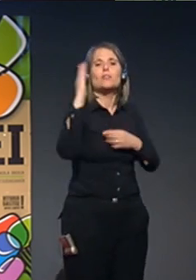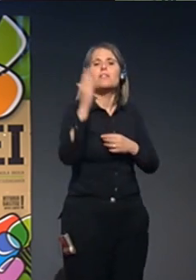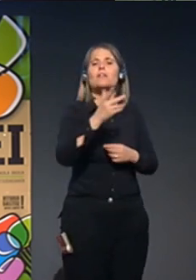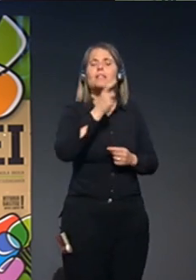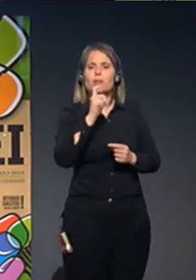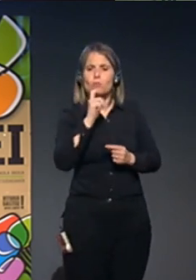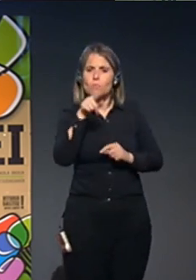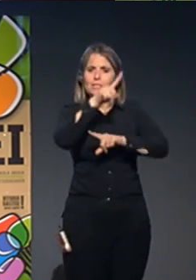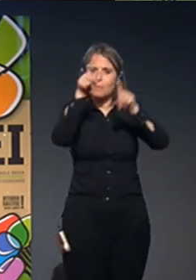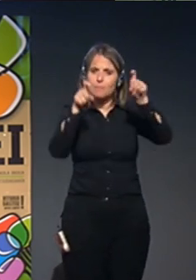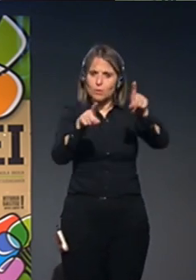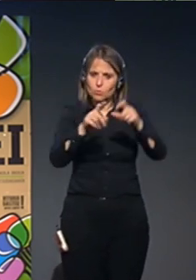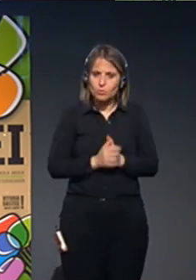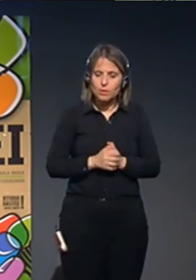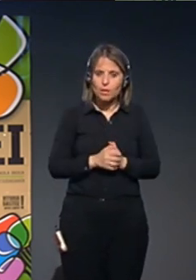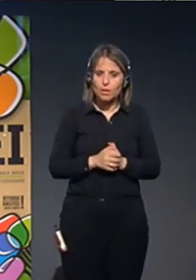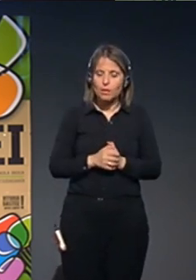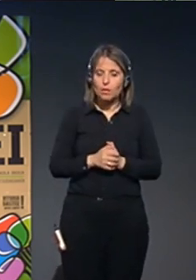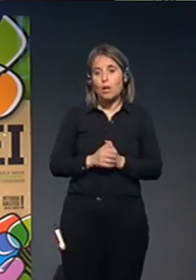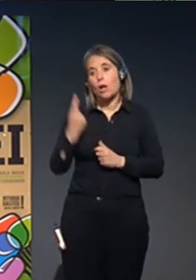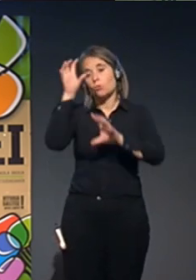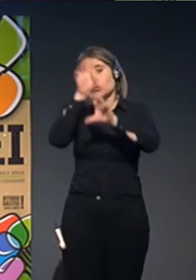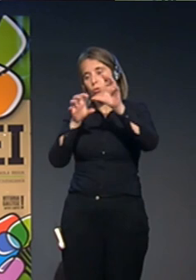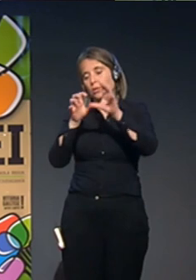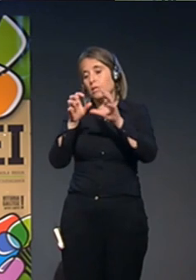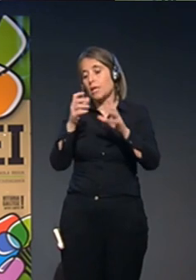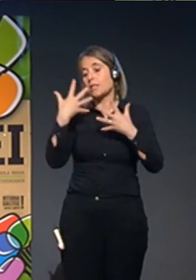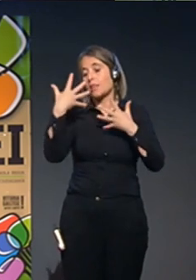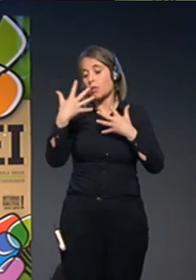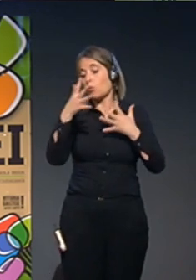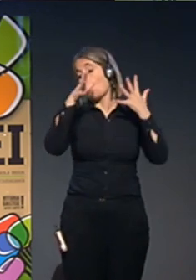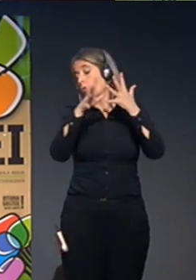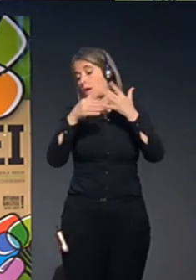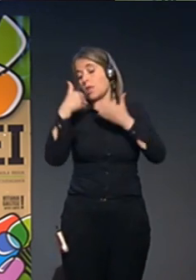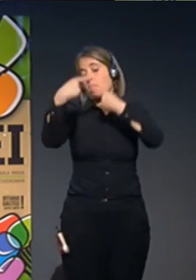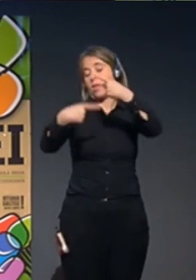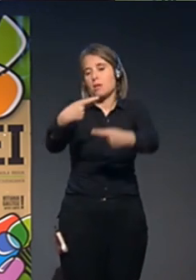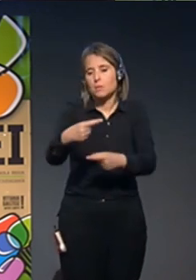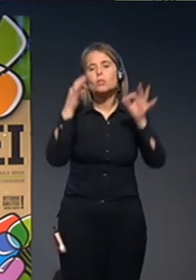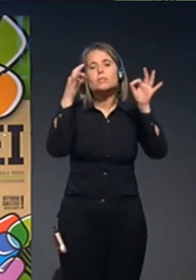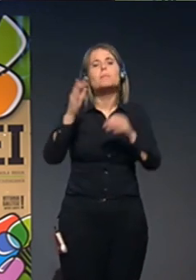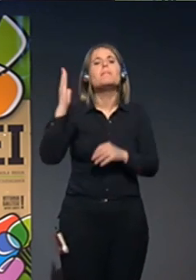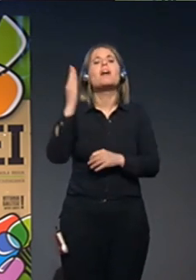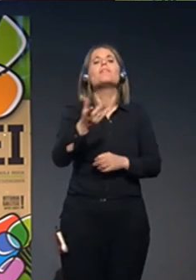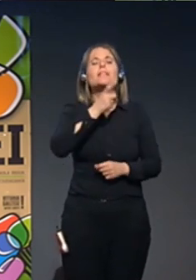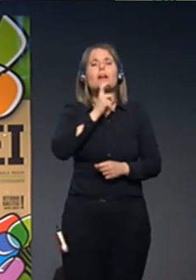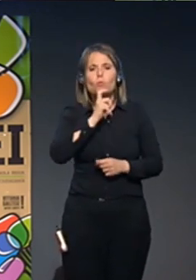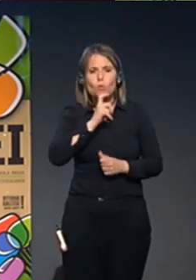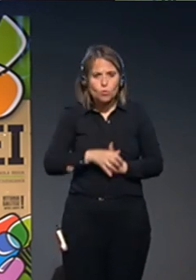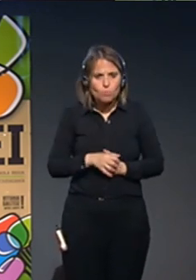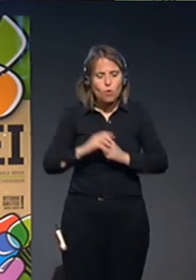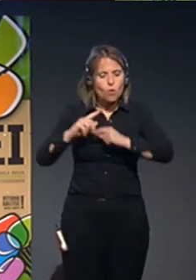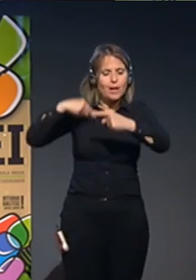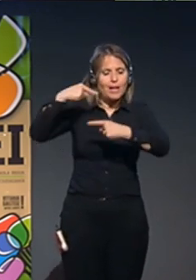generaciones y en otros continentes a las 5 o a las 10 próximas generaciones Pero siempre es a